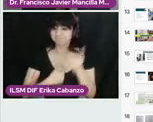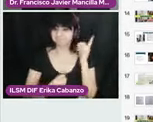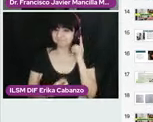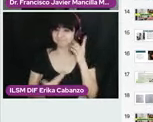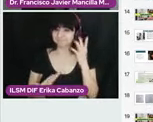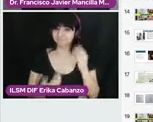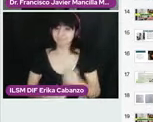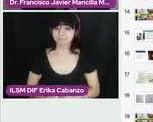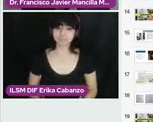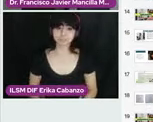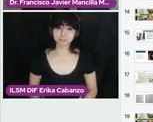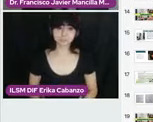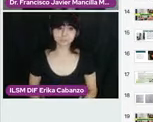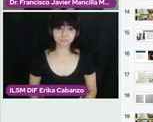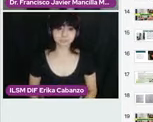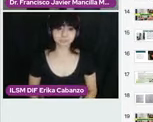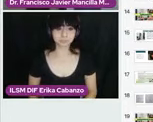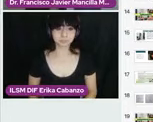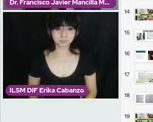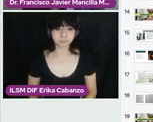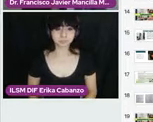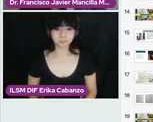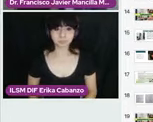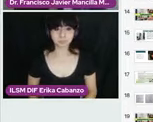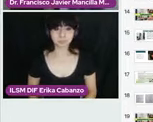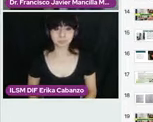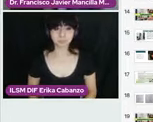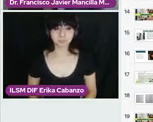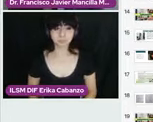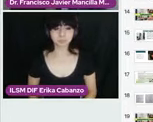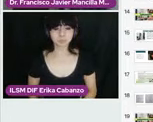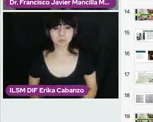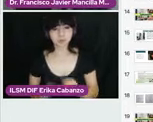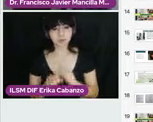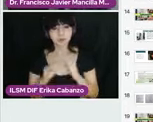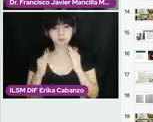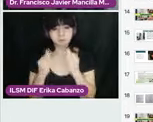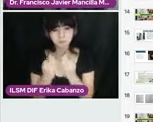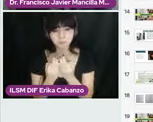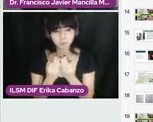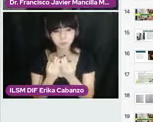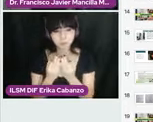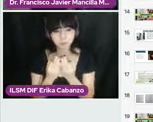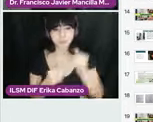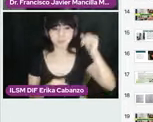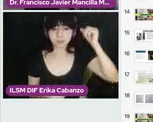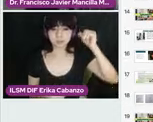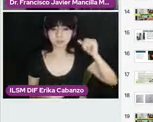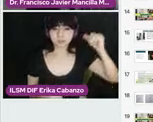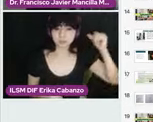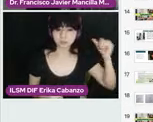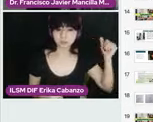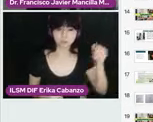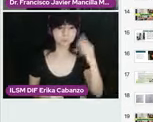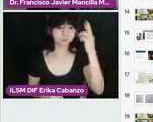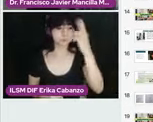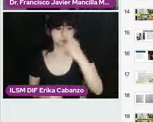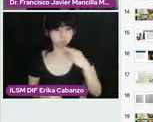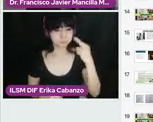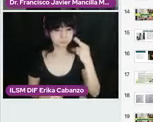auditivo. ¿Cómo valoramos la audición? Bueno, la audición normal es de